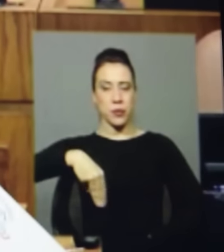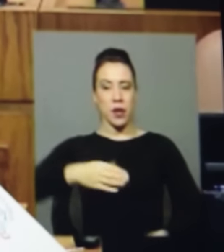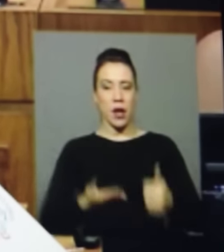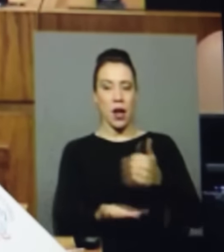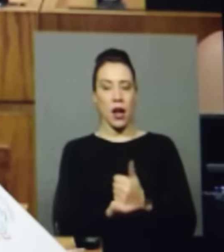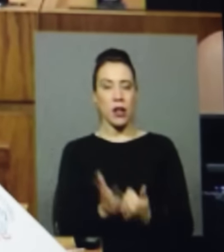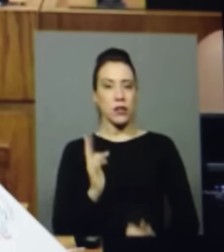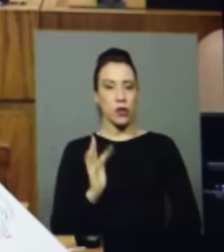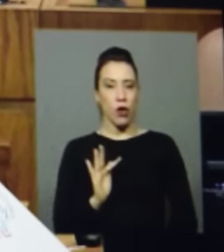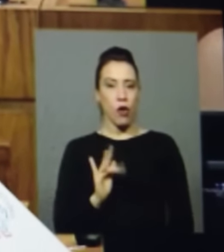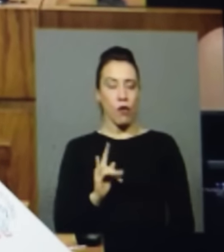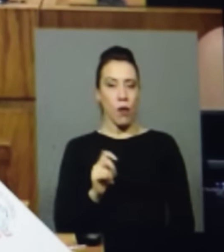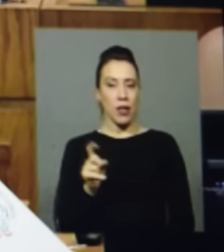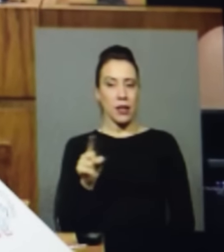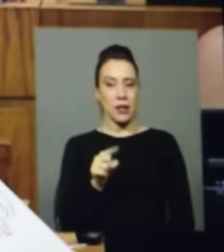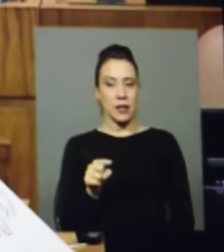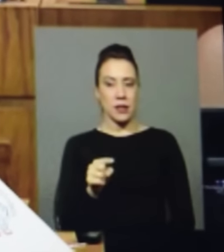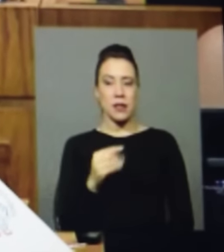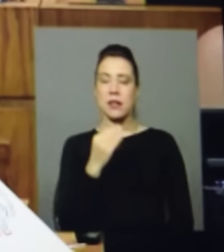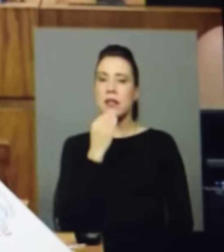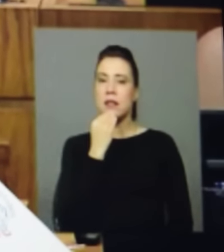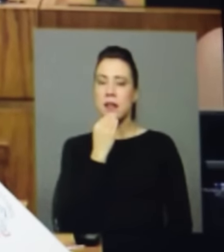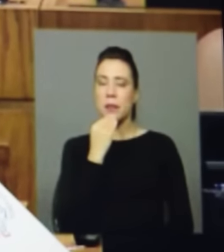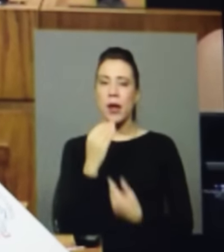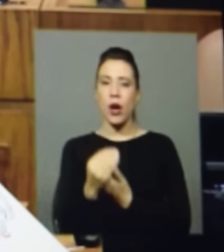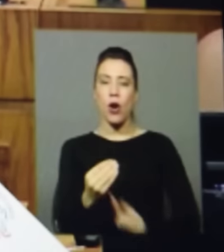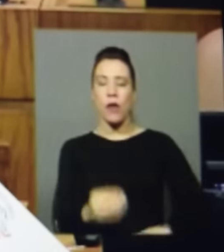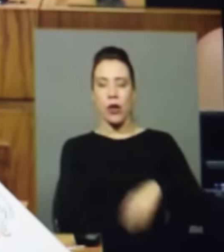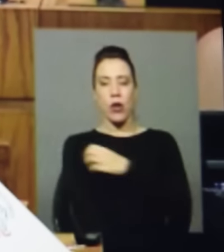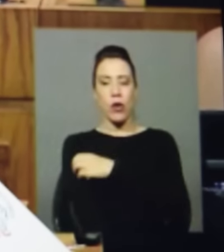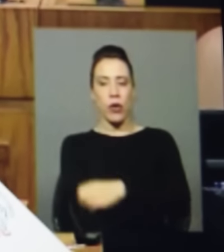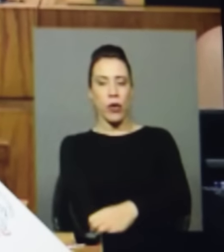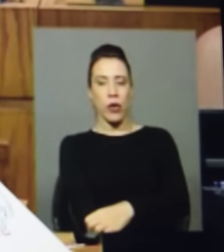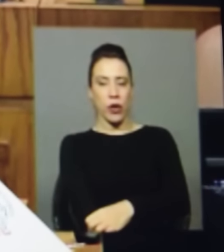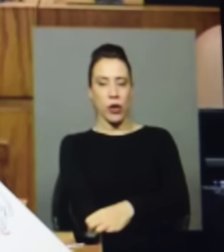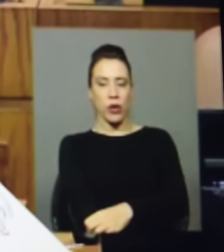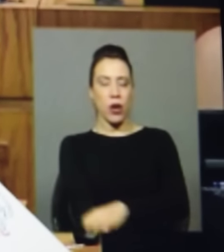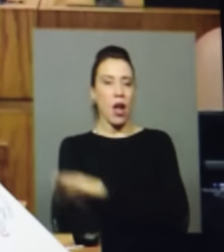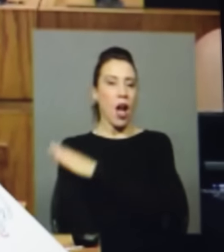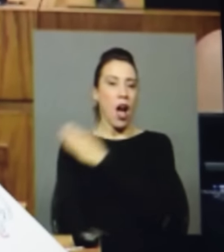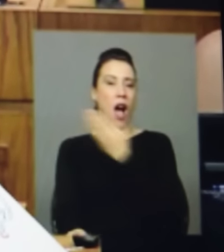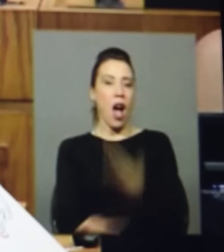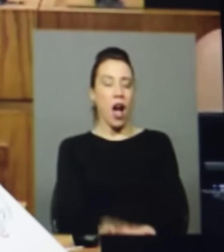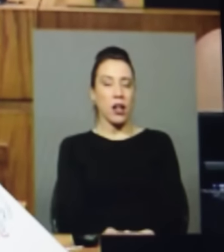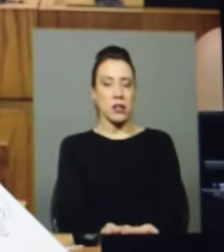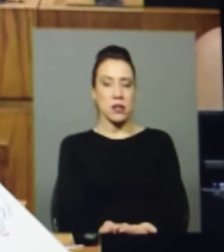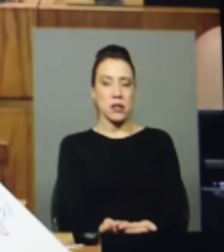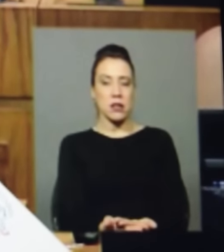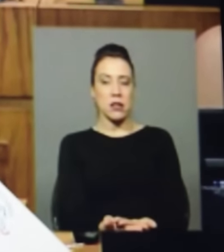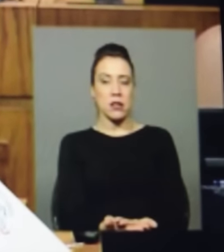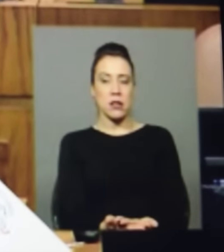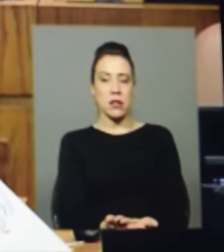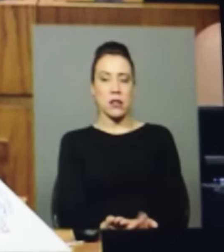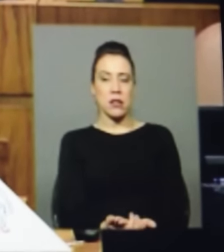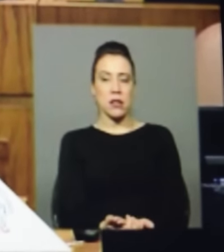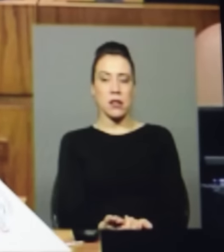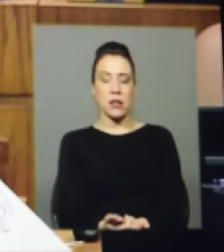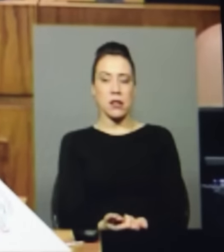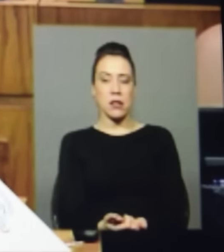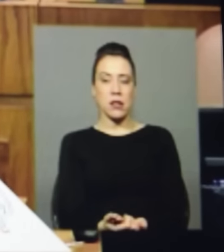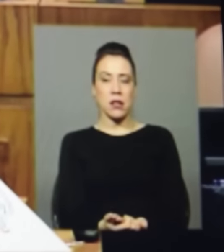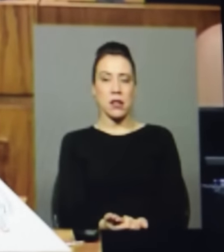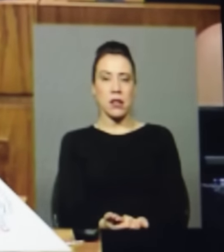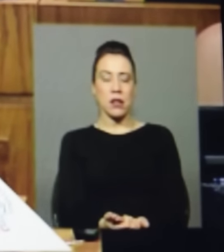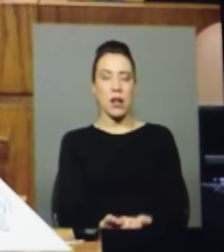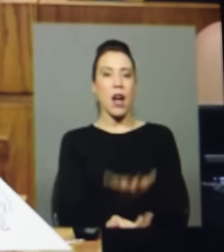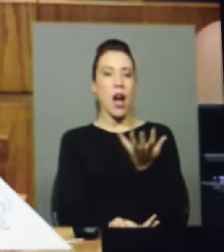alcalde Ricardo Fuentes, y también el gobierno regional, y hasta el día de hoy entiendo que ha